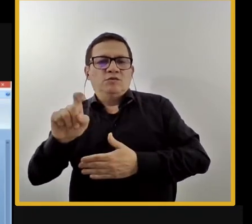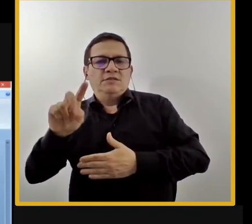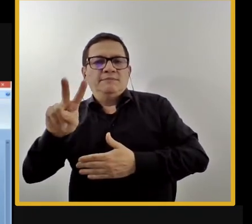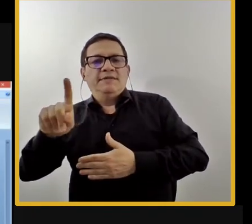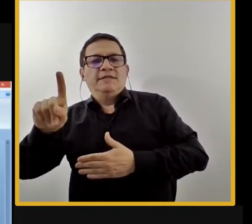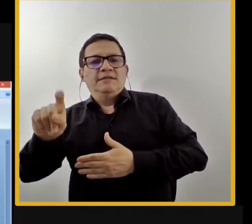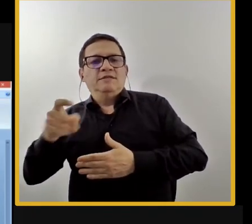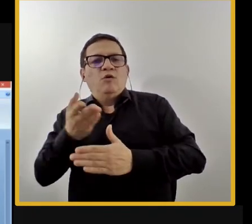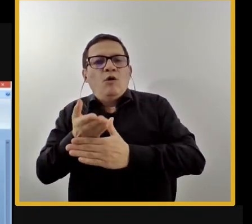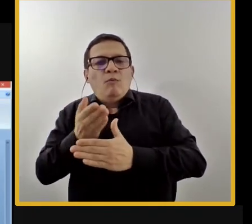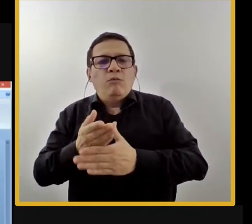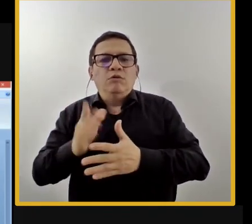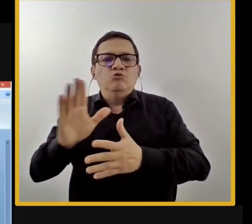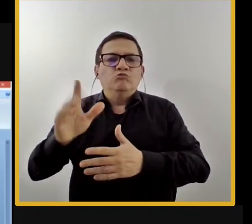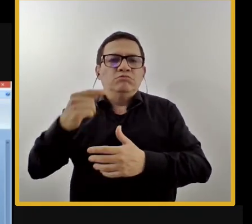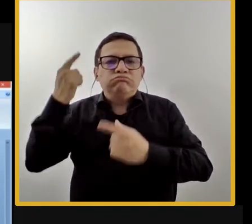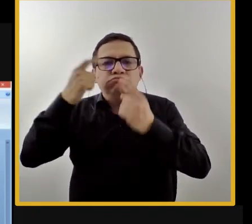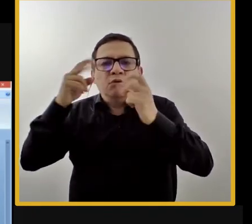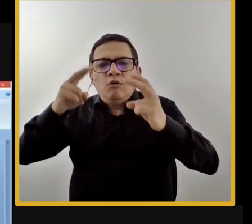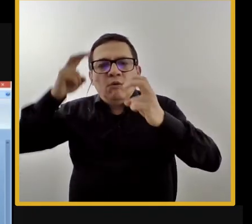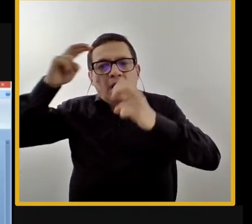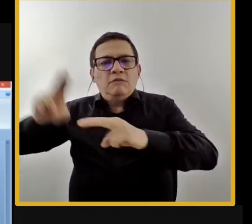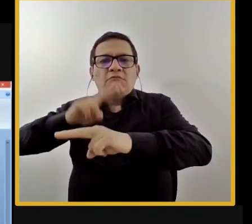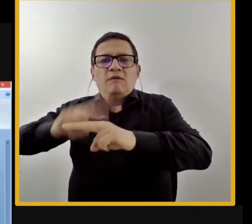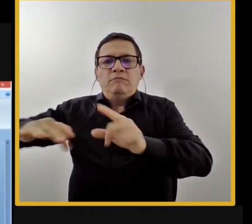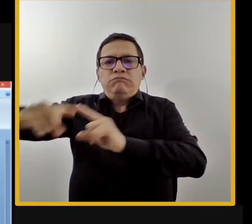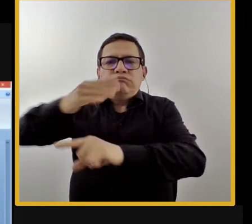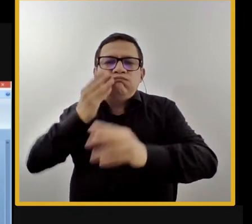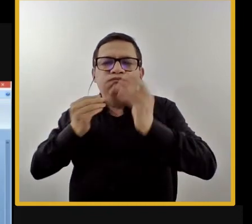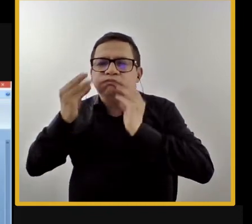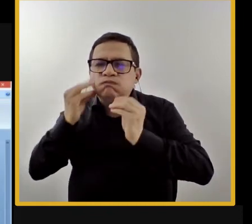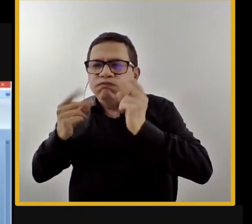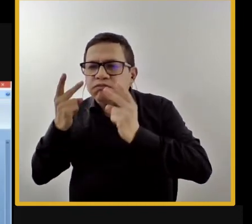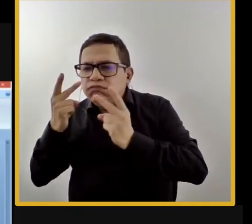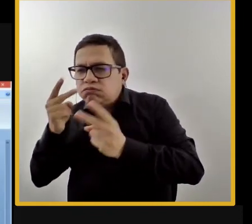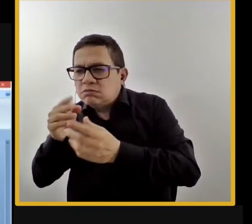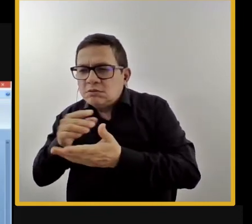inductista, y continuada por David Hume.